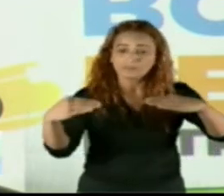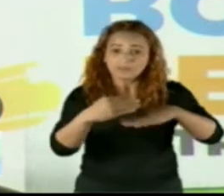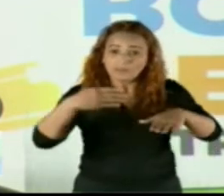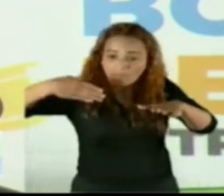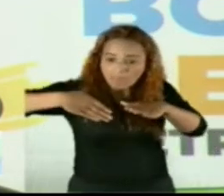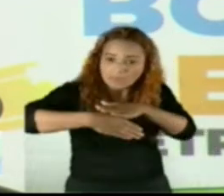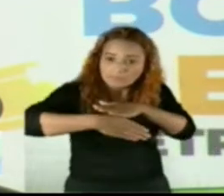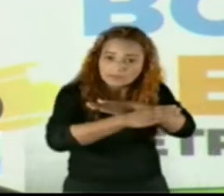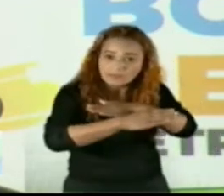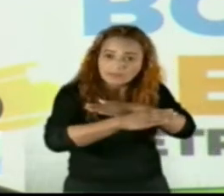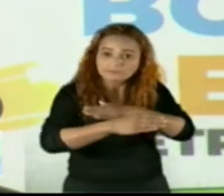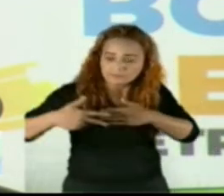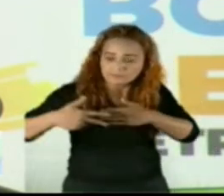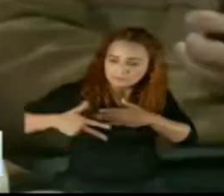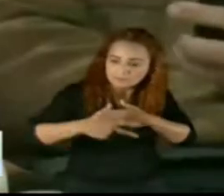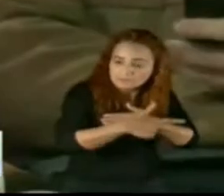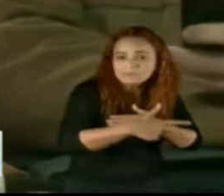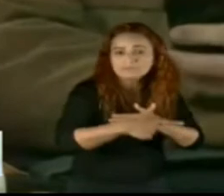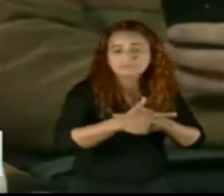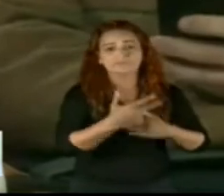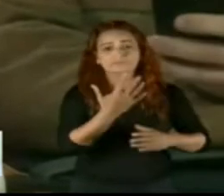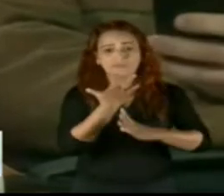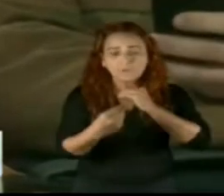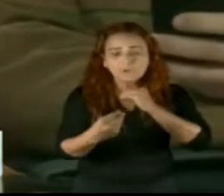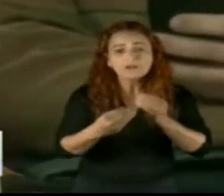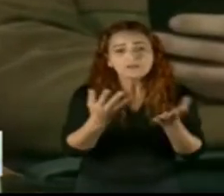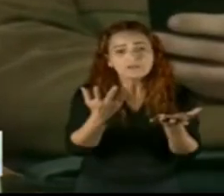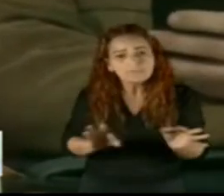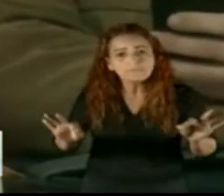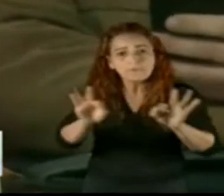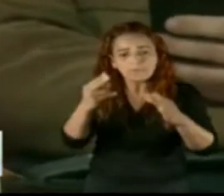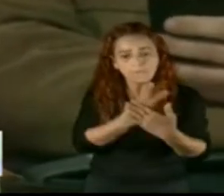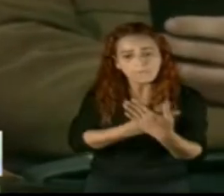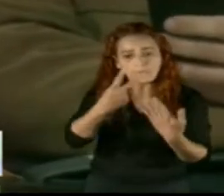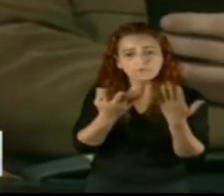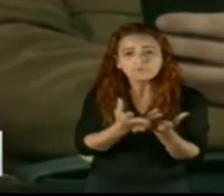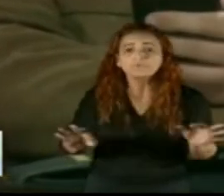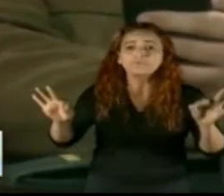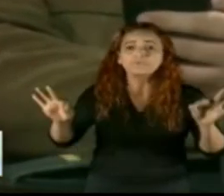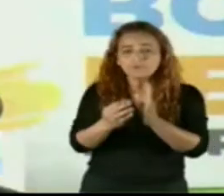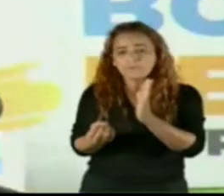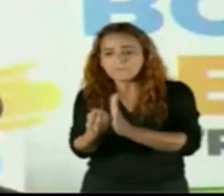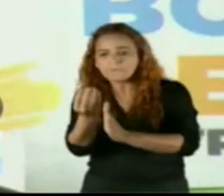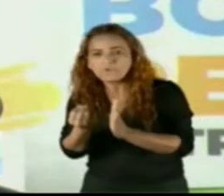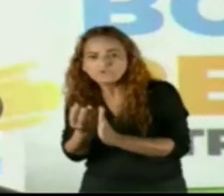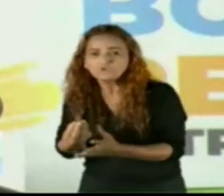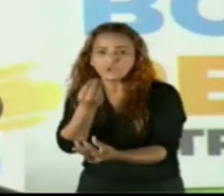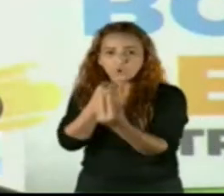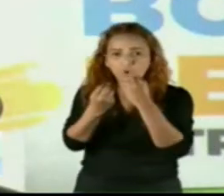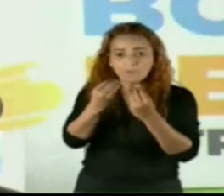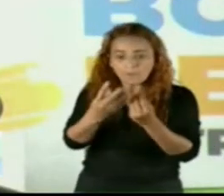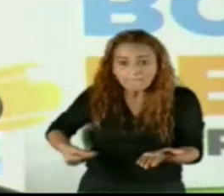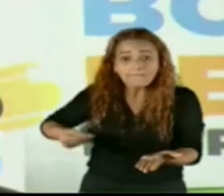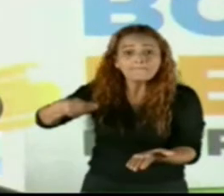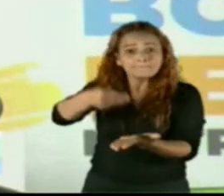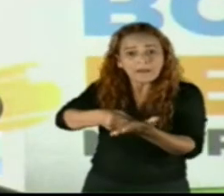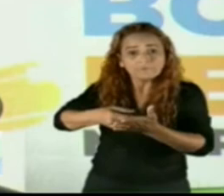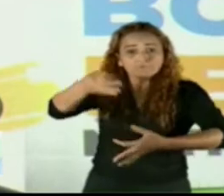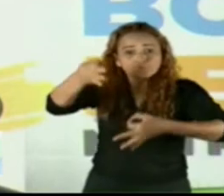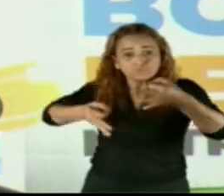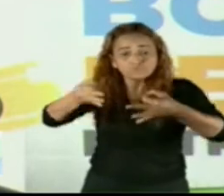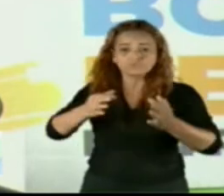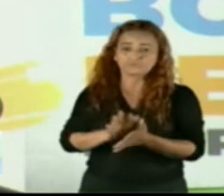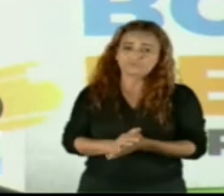entradas, proyectos, macros, de ellos puedan venir y traer sus productos y pagarles a un precio